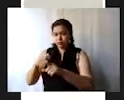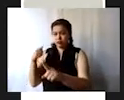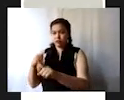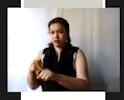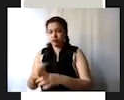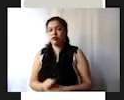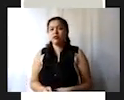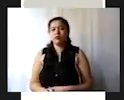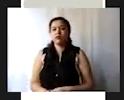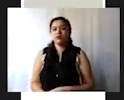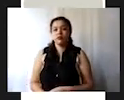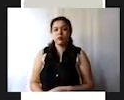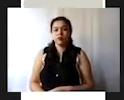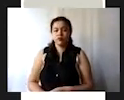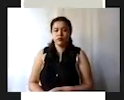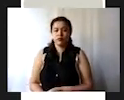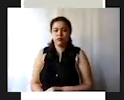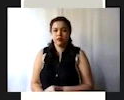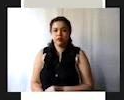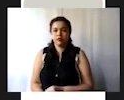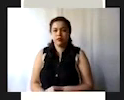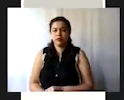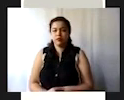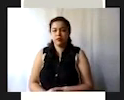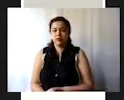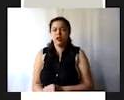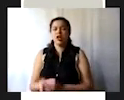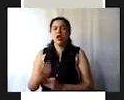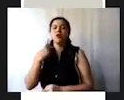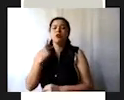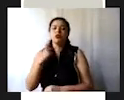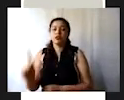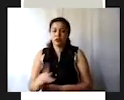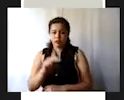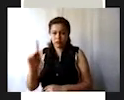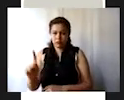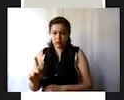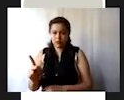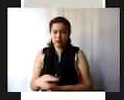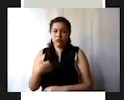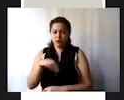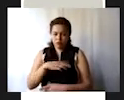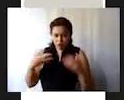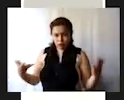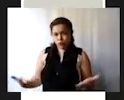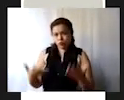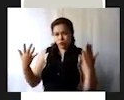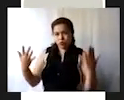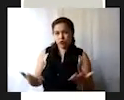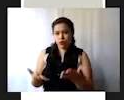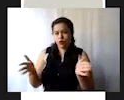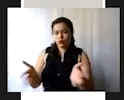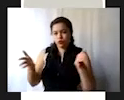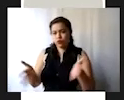lo que vendría siendo las políticas públicas. Nosotros promovemos, pues bueno, la participación de